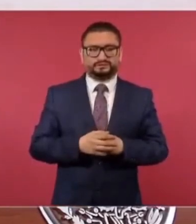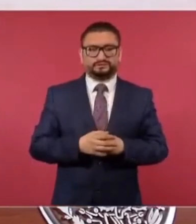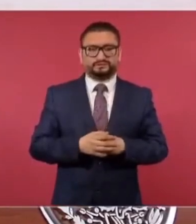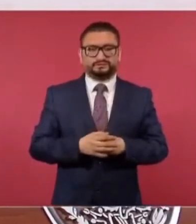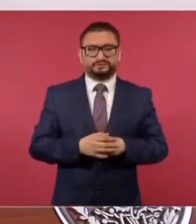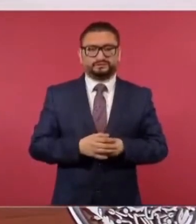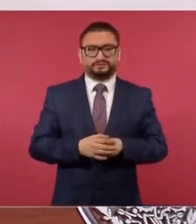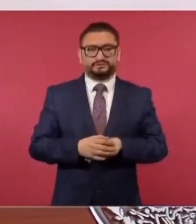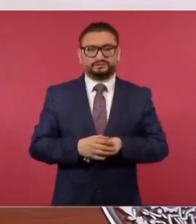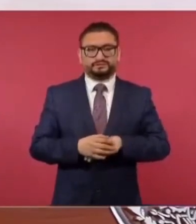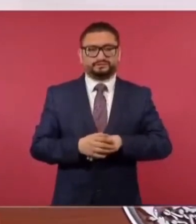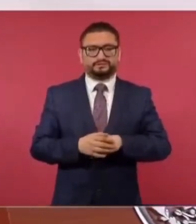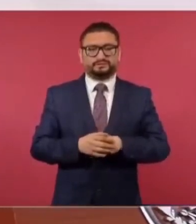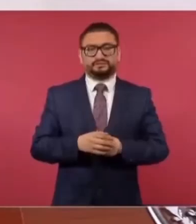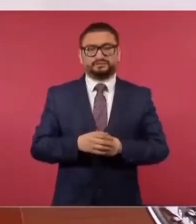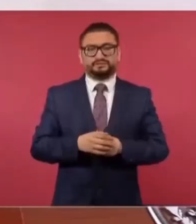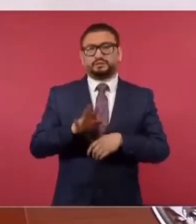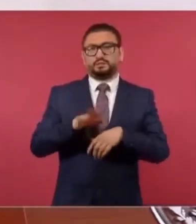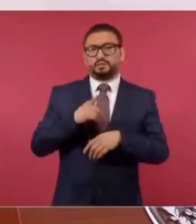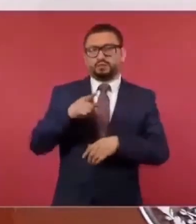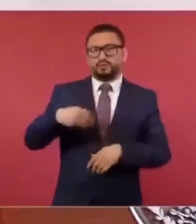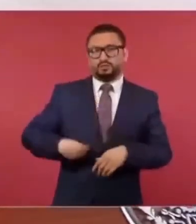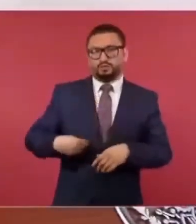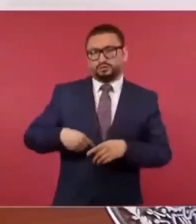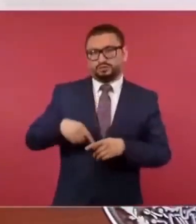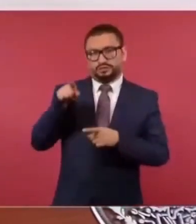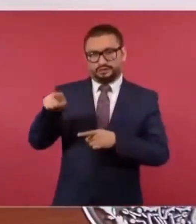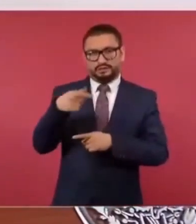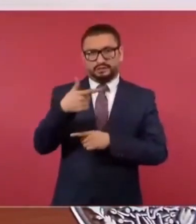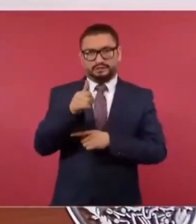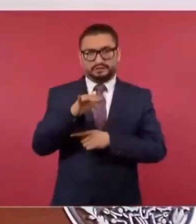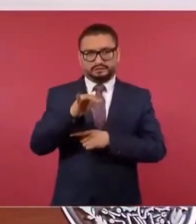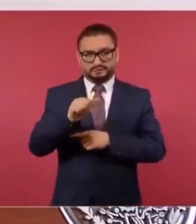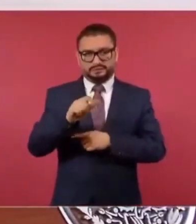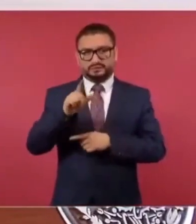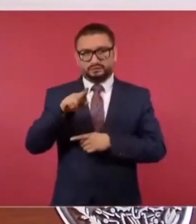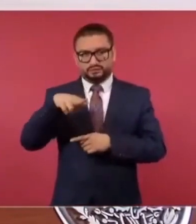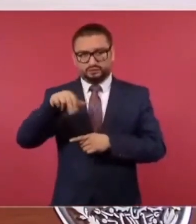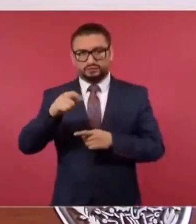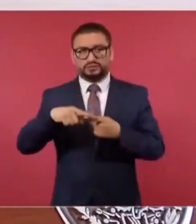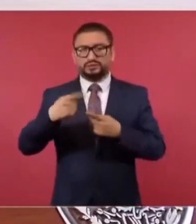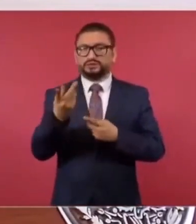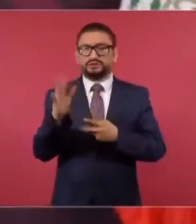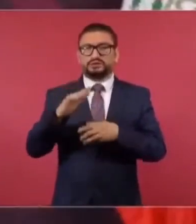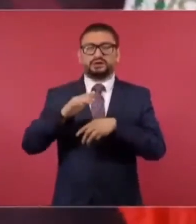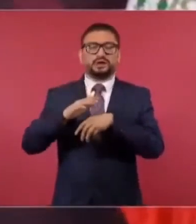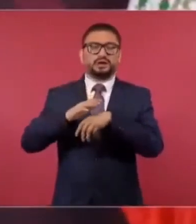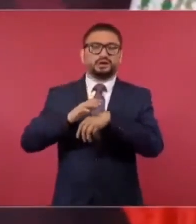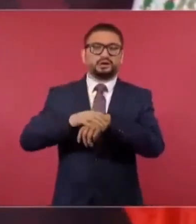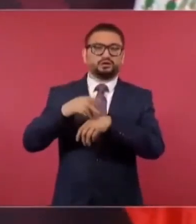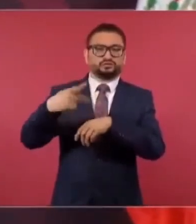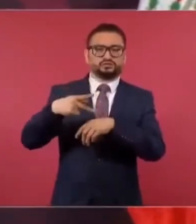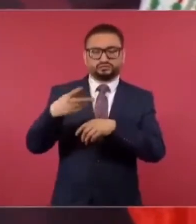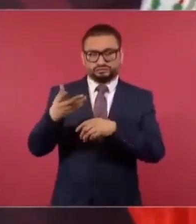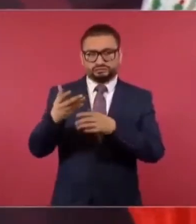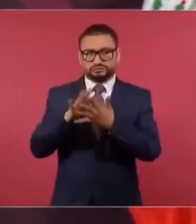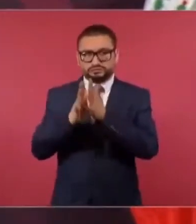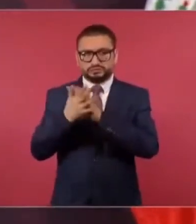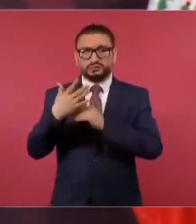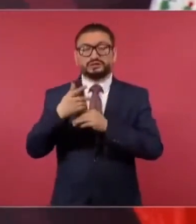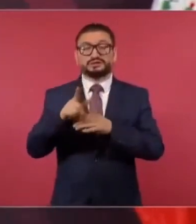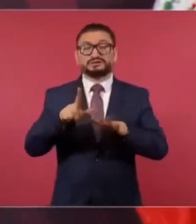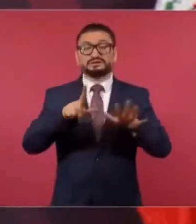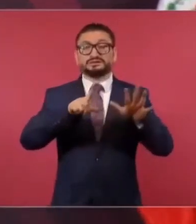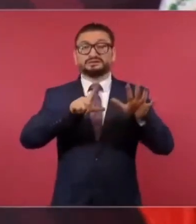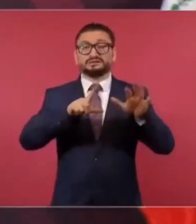atribuida a García Luna y a sus socios. Estamos hablando de 700 millones de